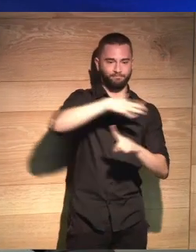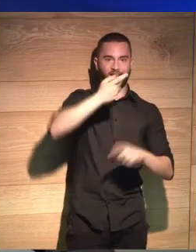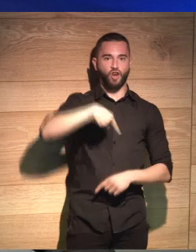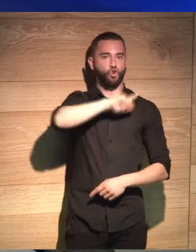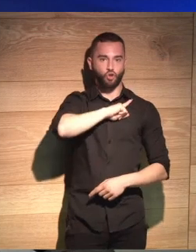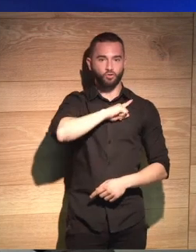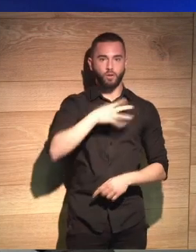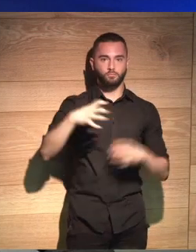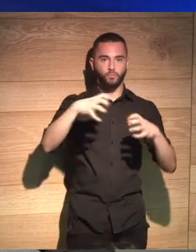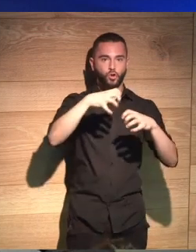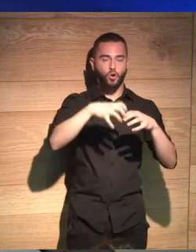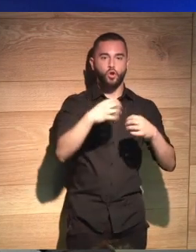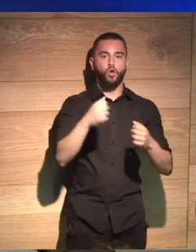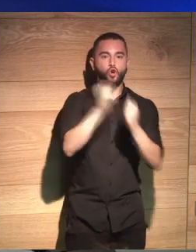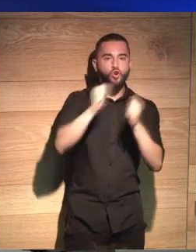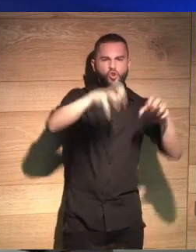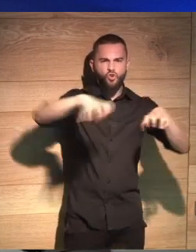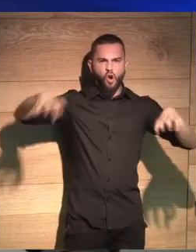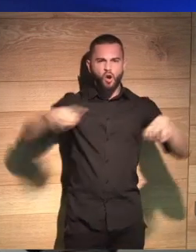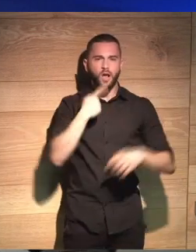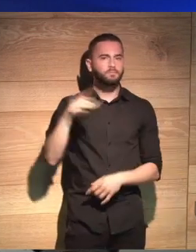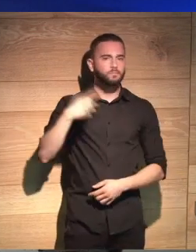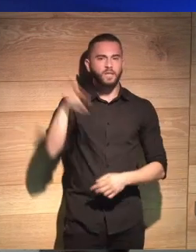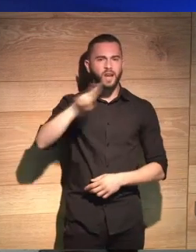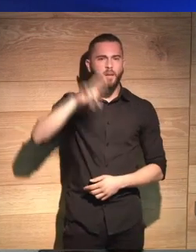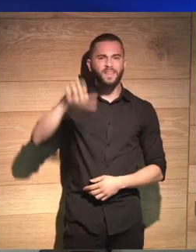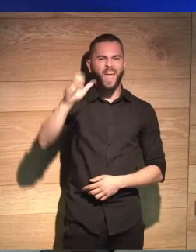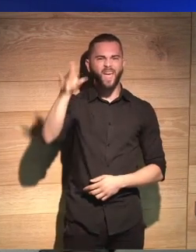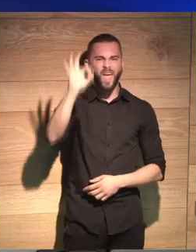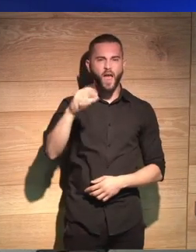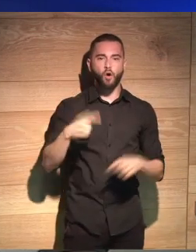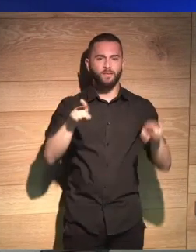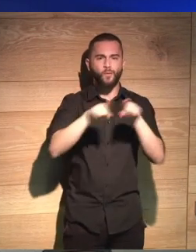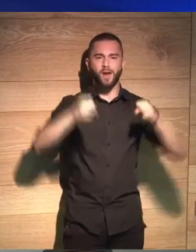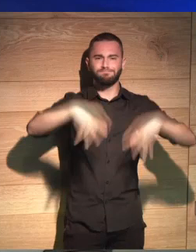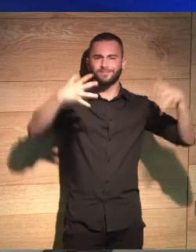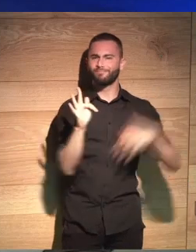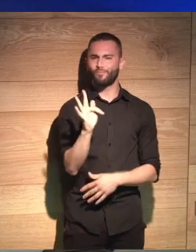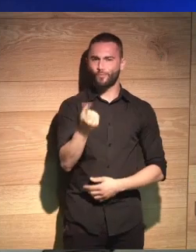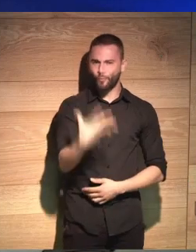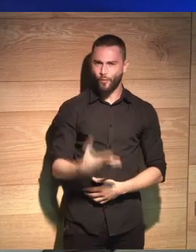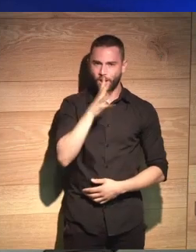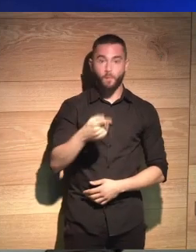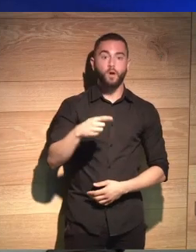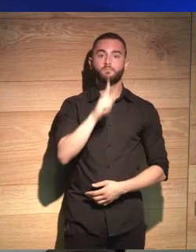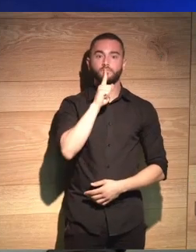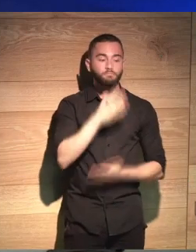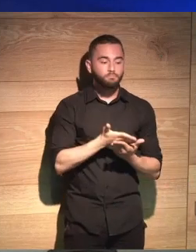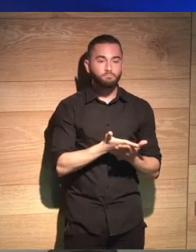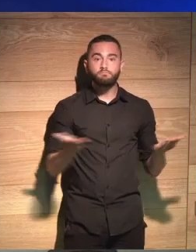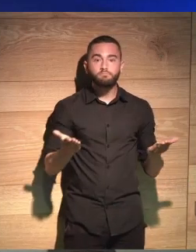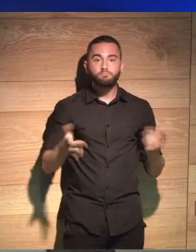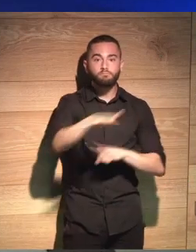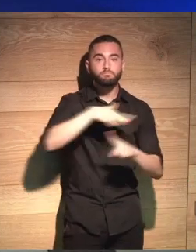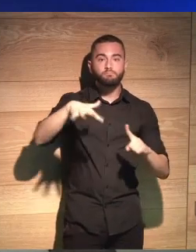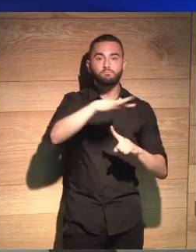nosotros, todas las rocas repitiendo ero, ero. Fue como un hechizo bueno, porque de repente el silencio que había entre nosotros se